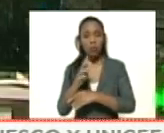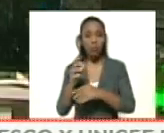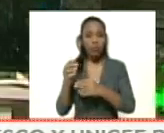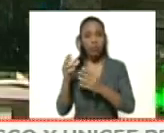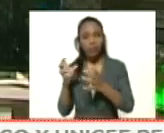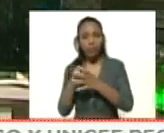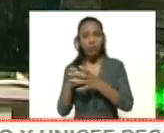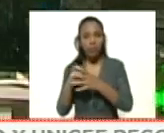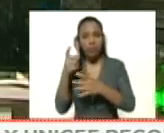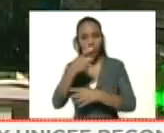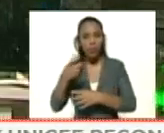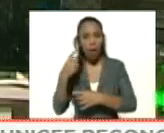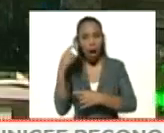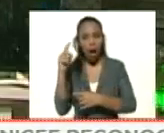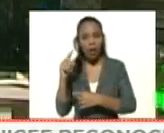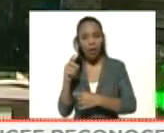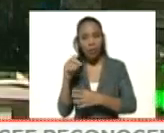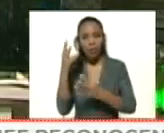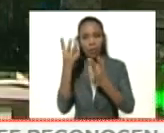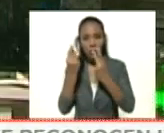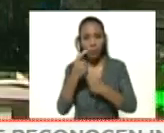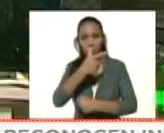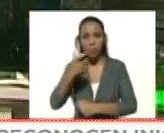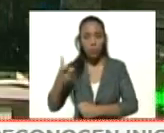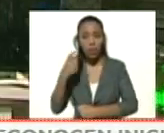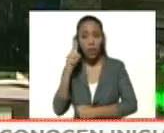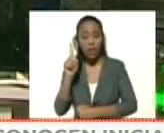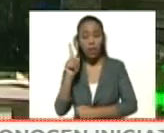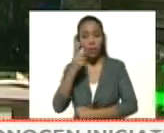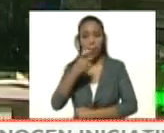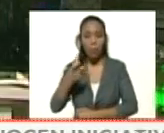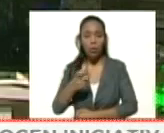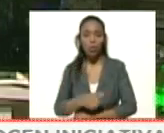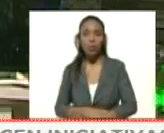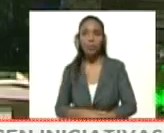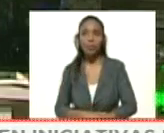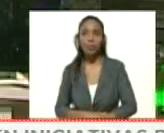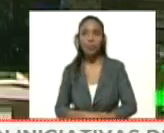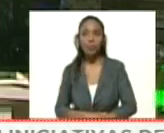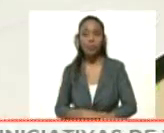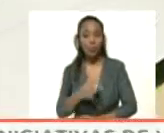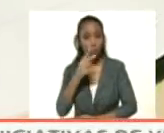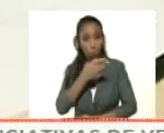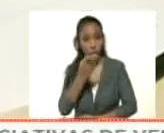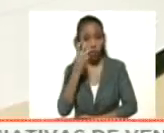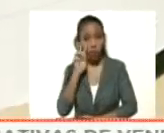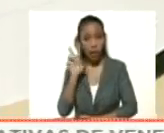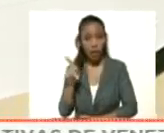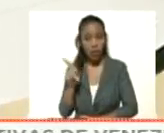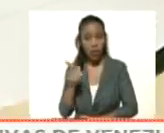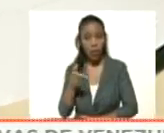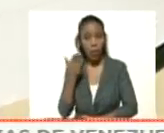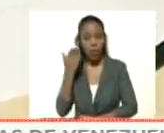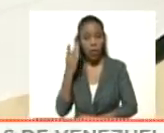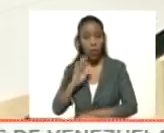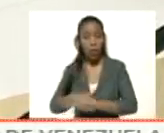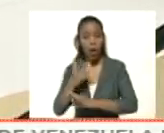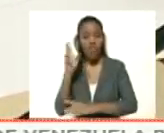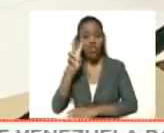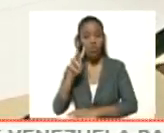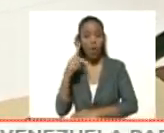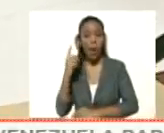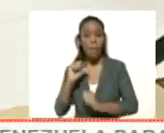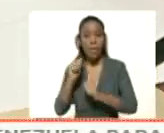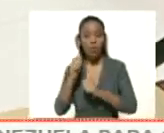correlación correcta entre el número de habitantes y el número de casos. Fíjense que esto es importante porque Venezuela empezó